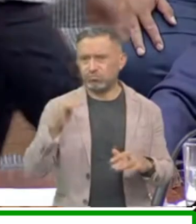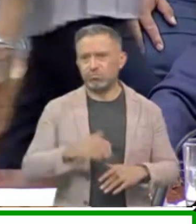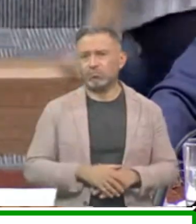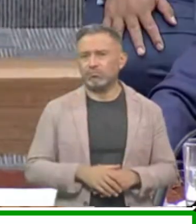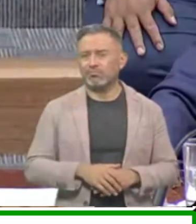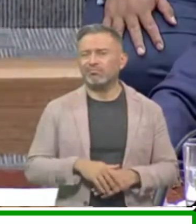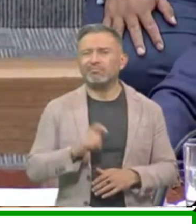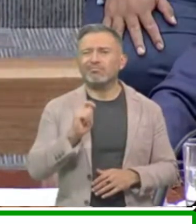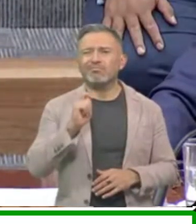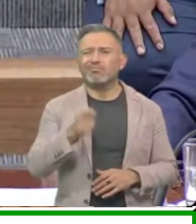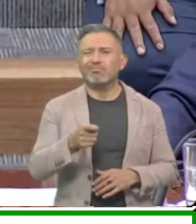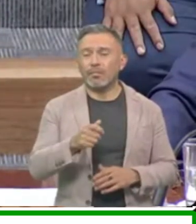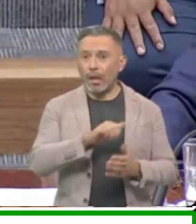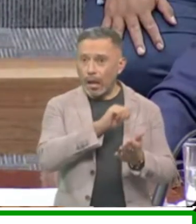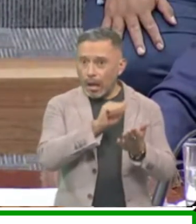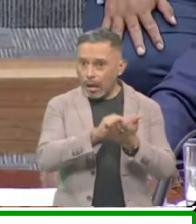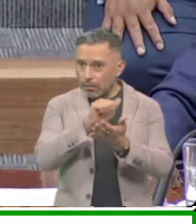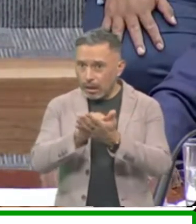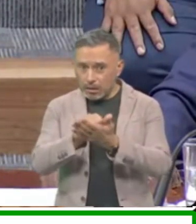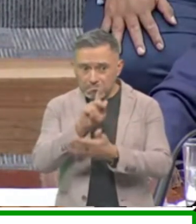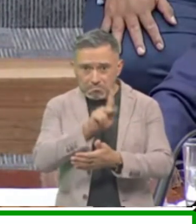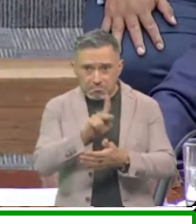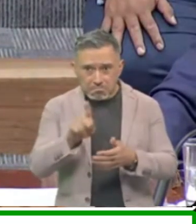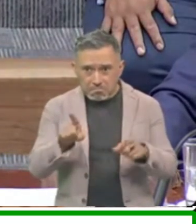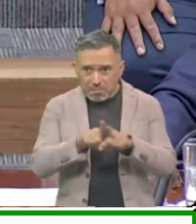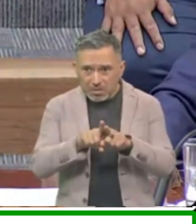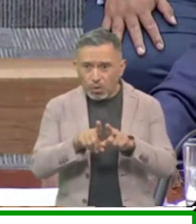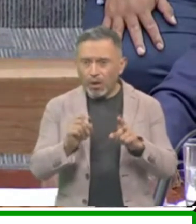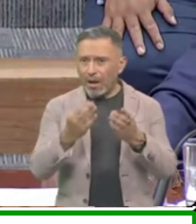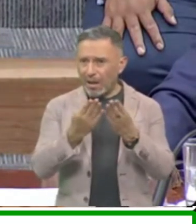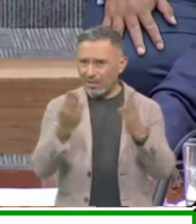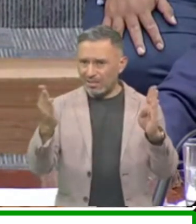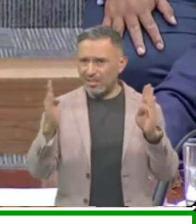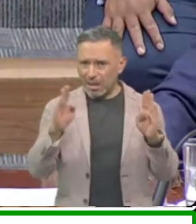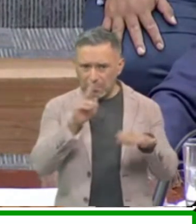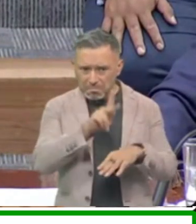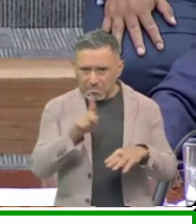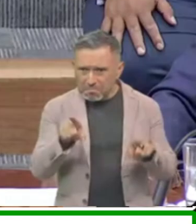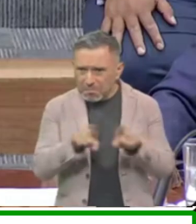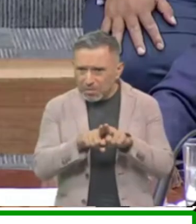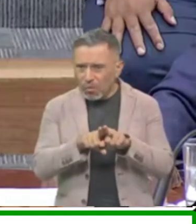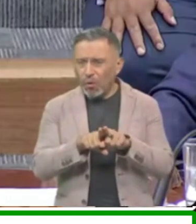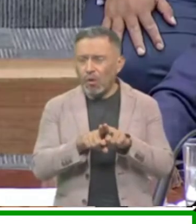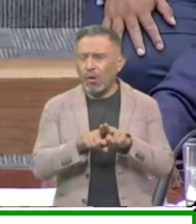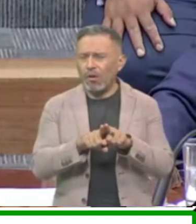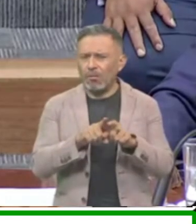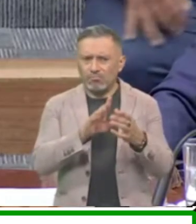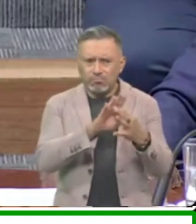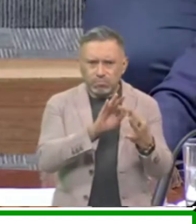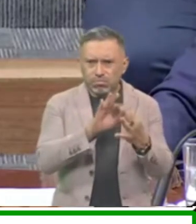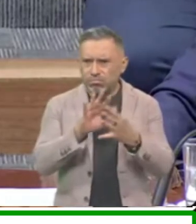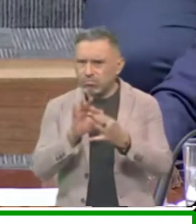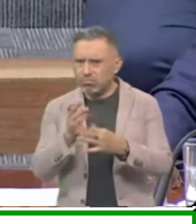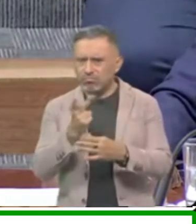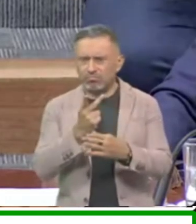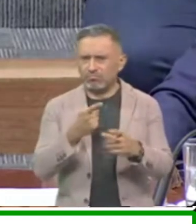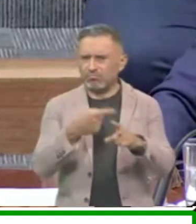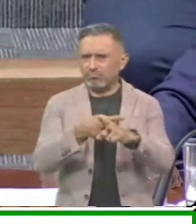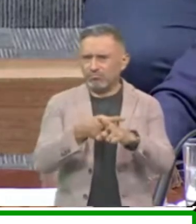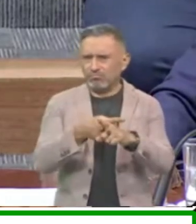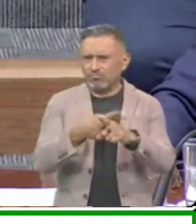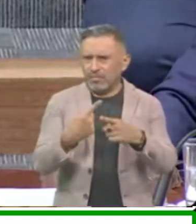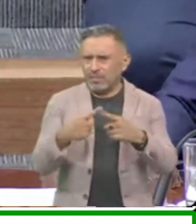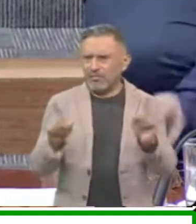Es decir, en las mismas actas, perdón, en las mismas casillas, hay una diferencia de información. ¿Cómo pudiera tal